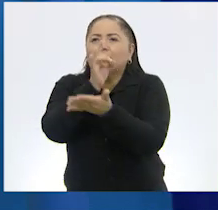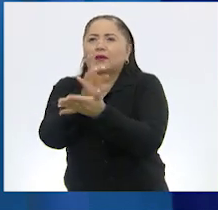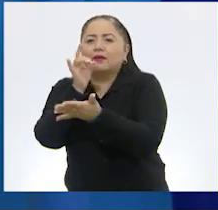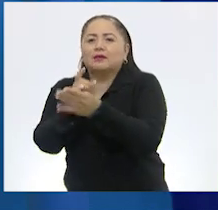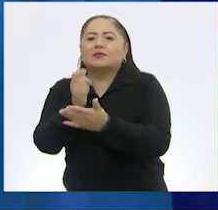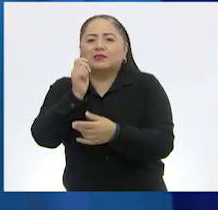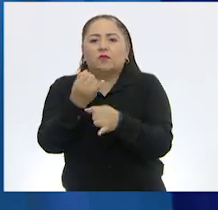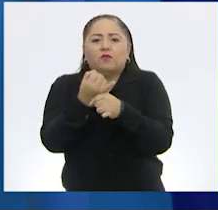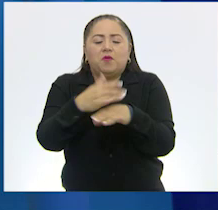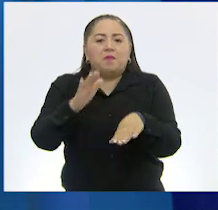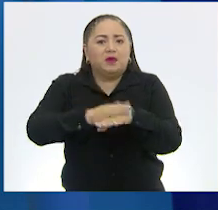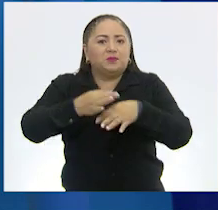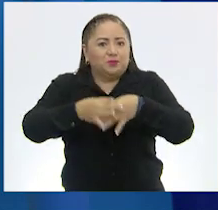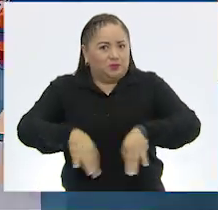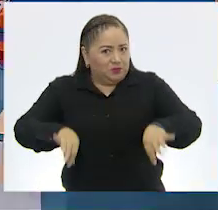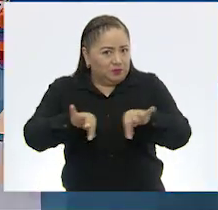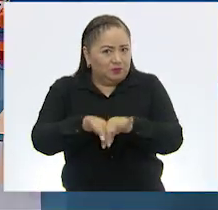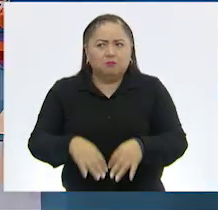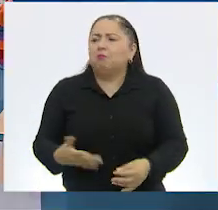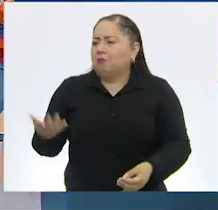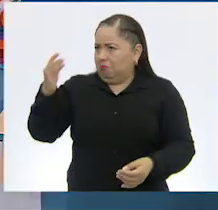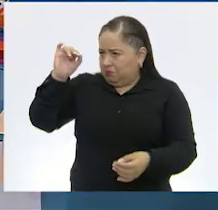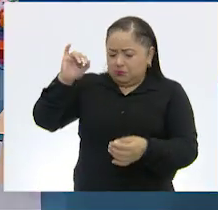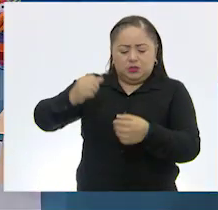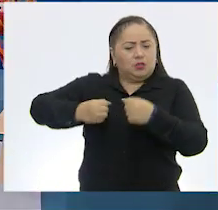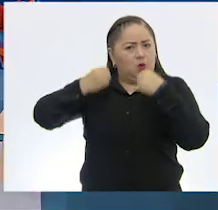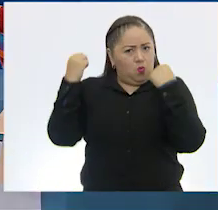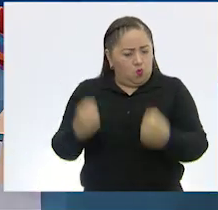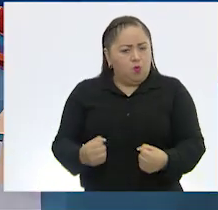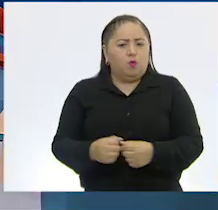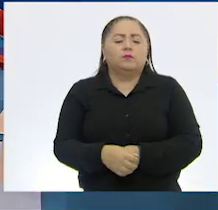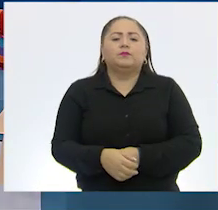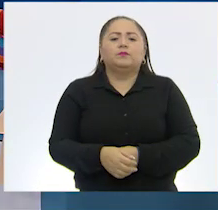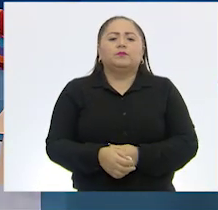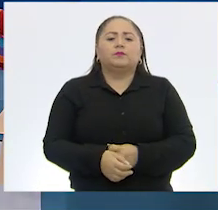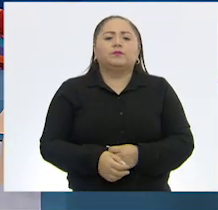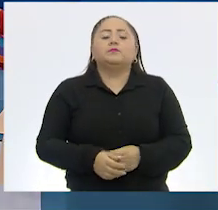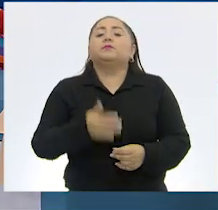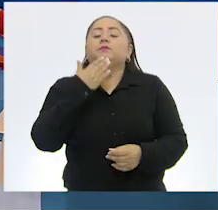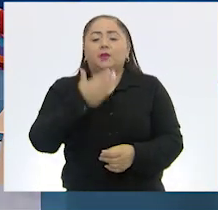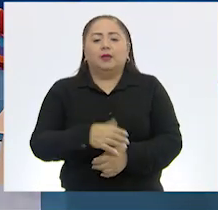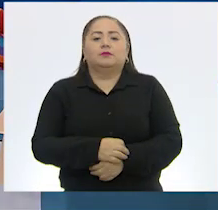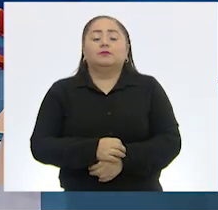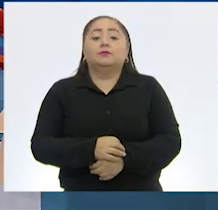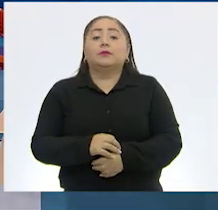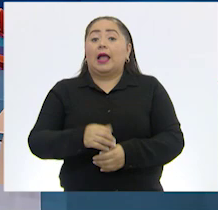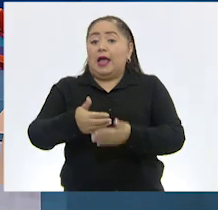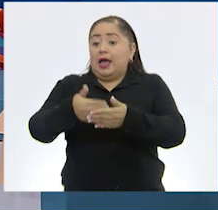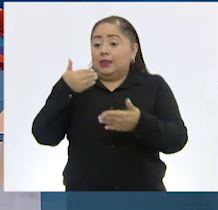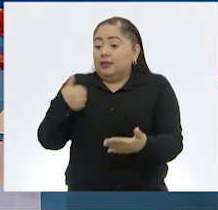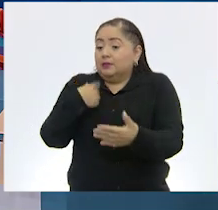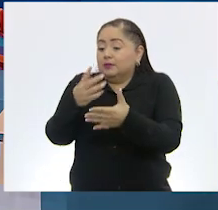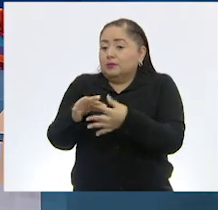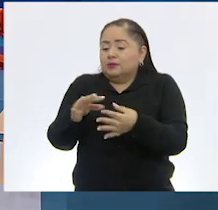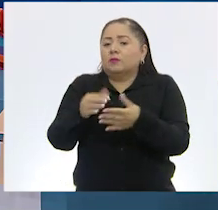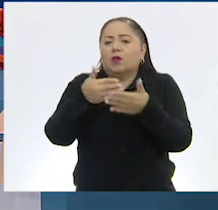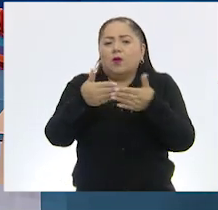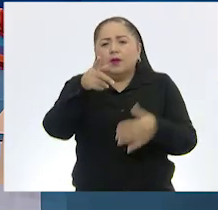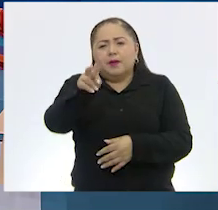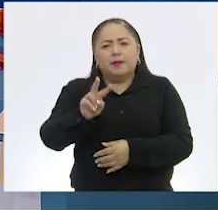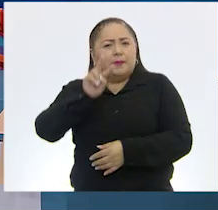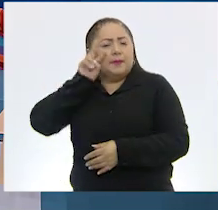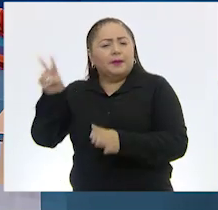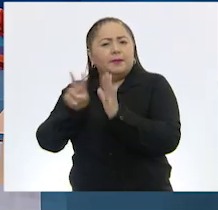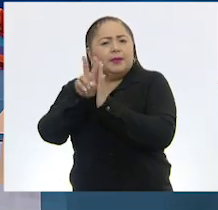la información más importante? Claro que sí, seguro. Bien, antes de que yo les cuente, les invito a que veamos